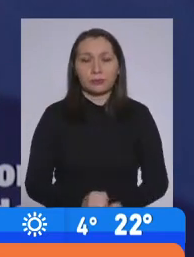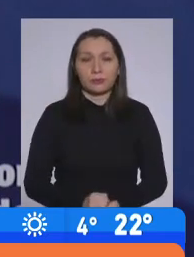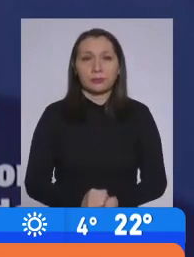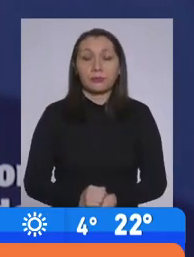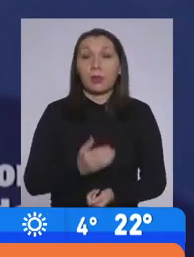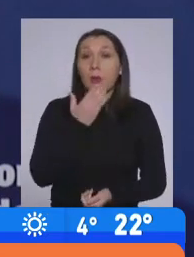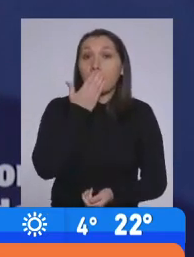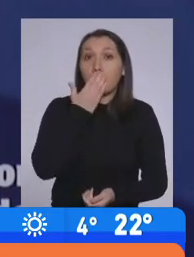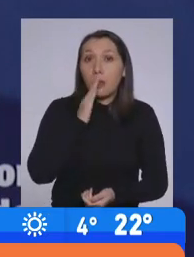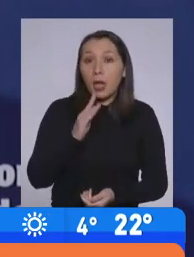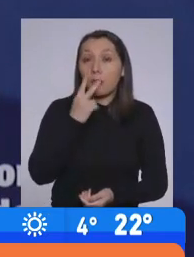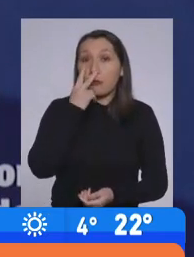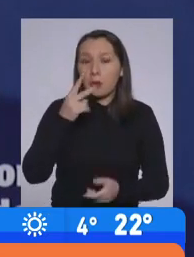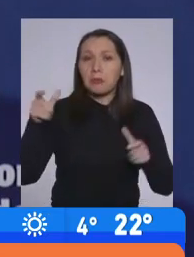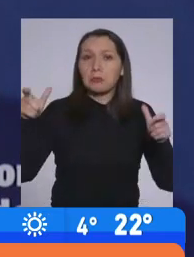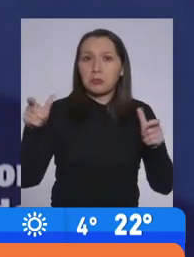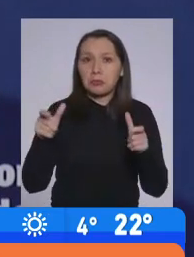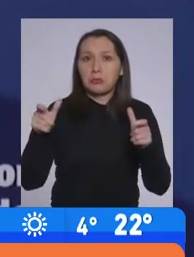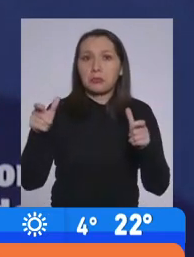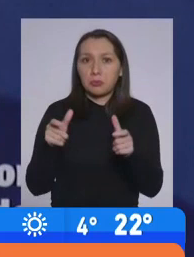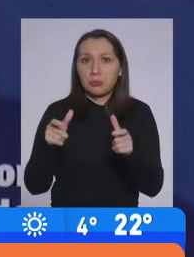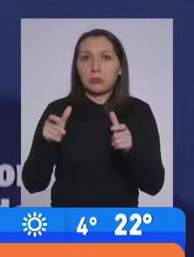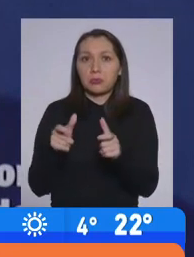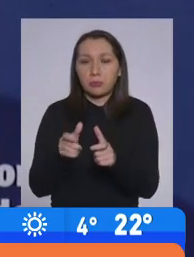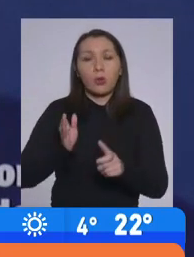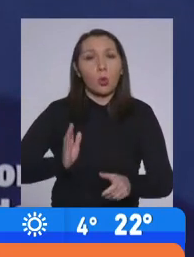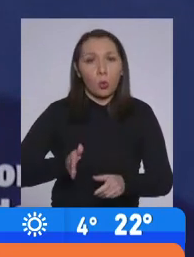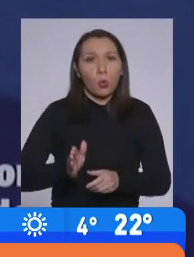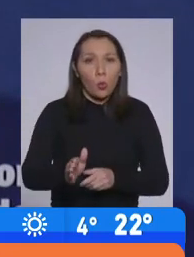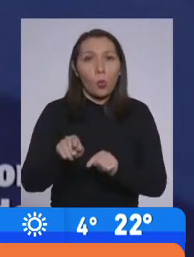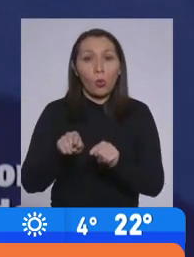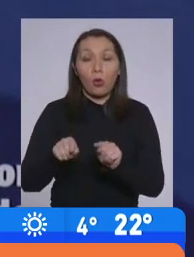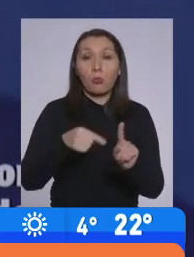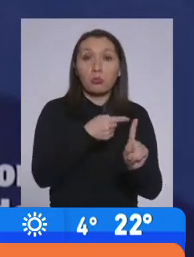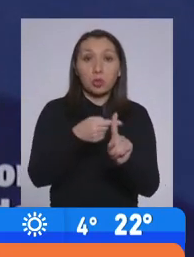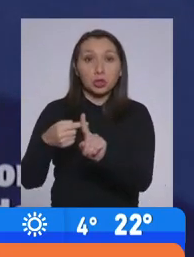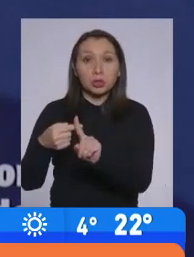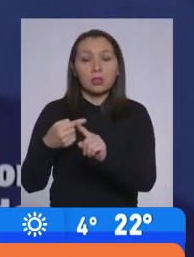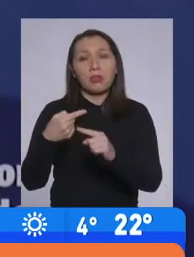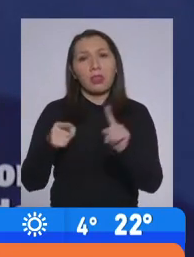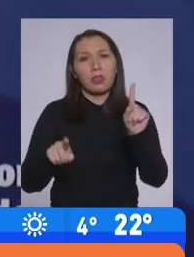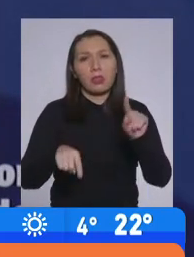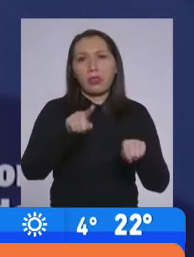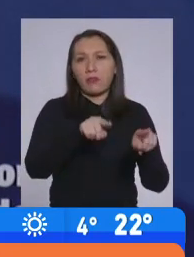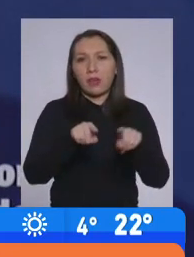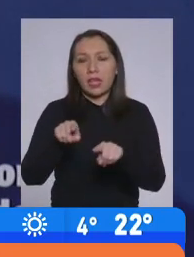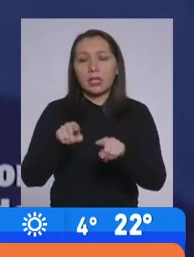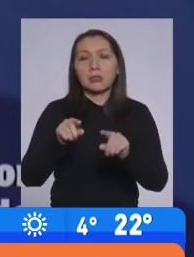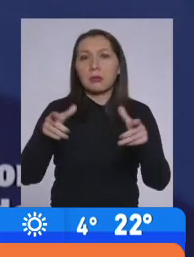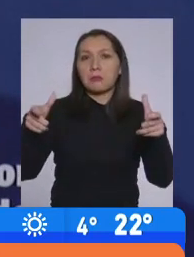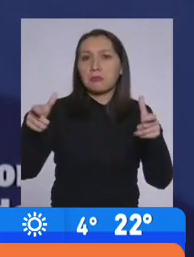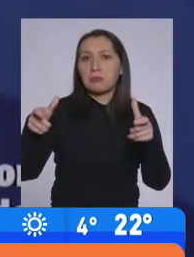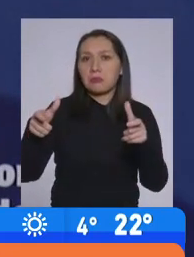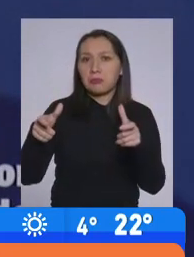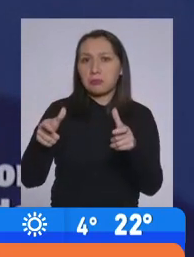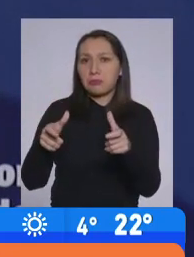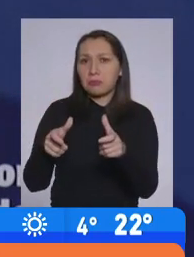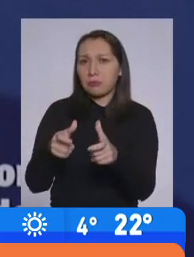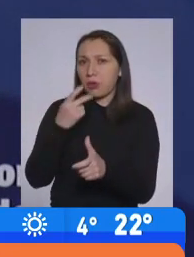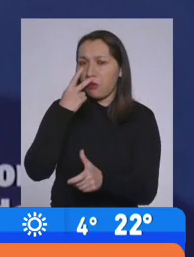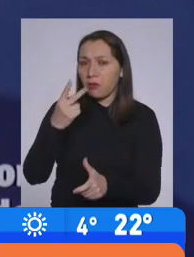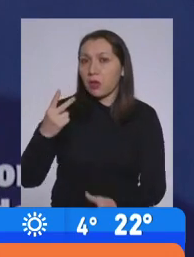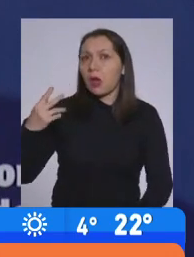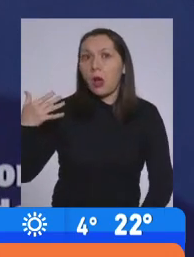la mejoría continua y los casos positivos han variado en una disminución bastante